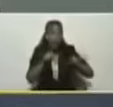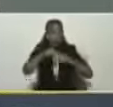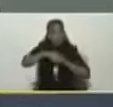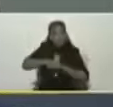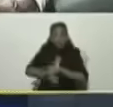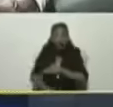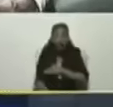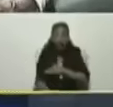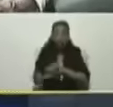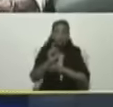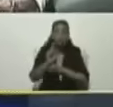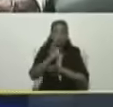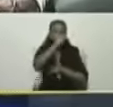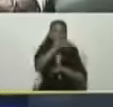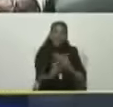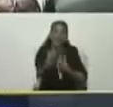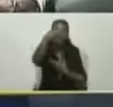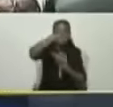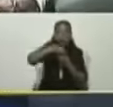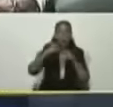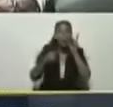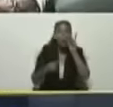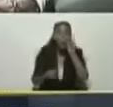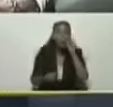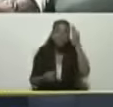parto humanizado